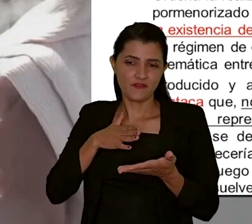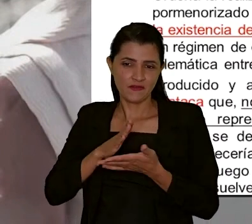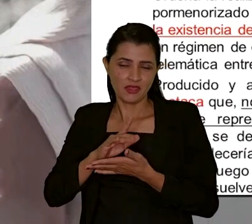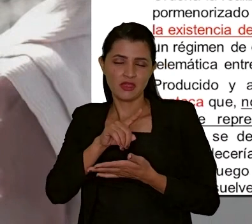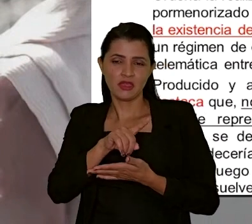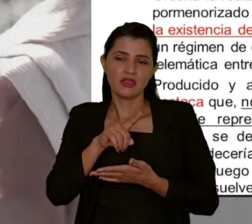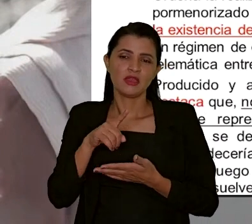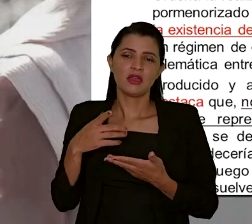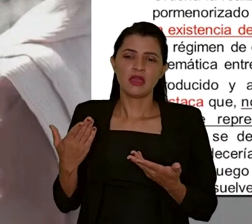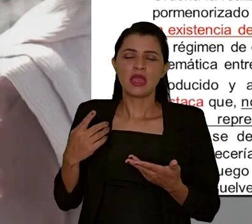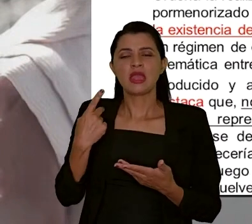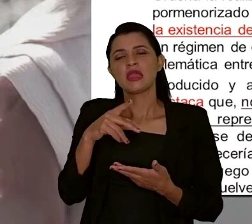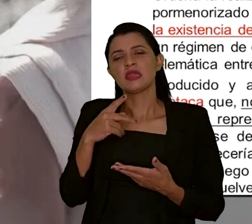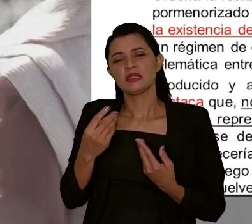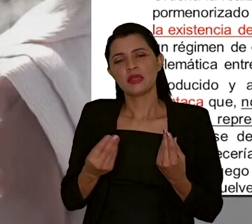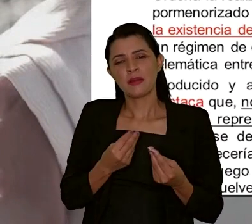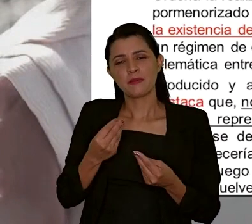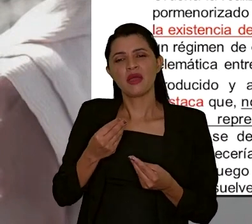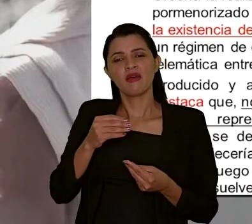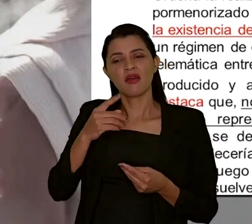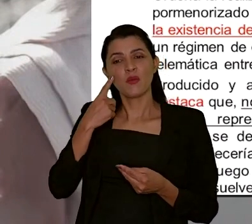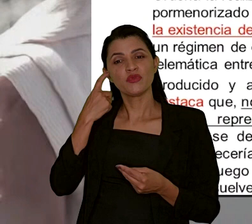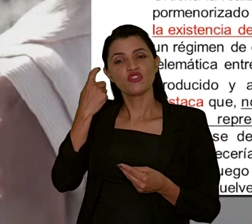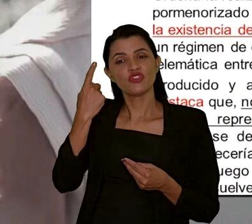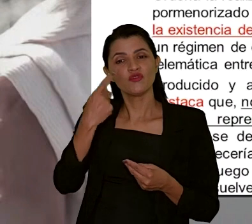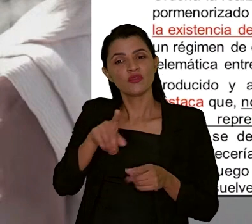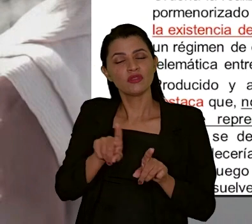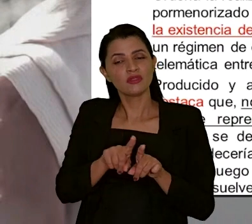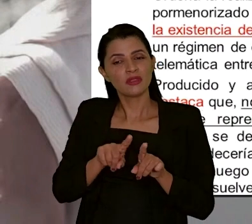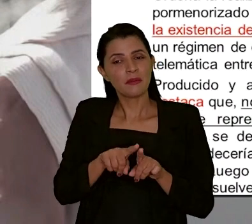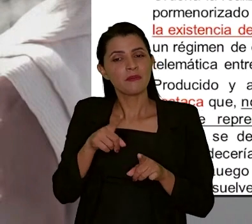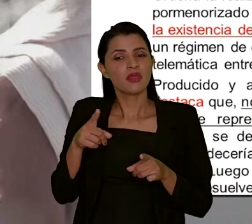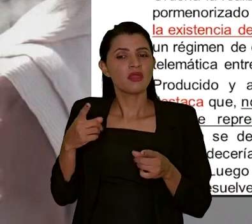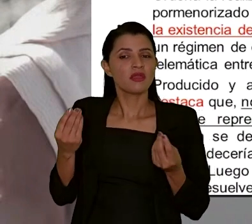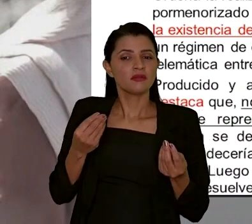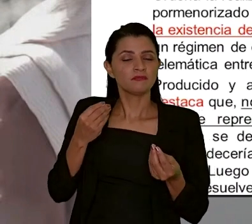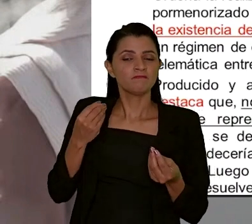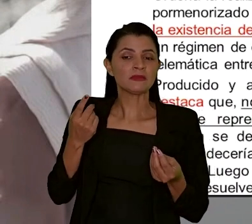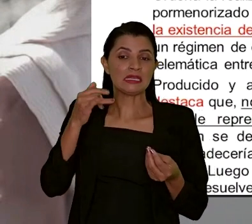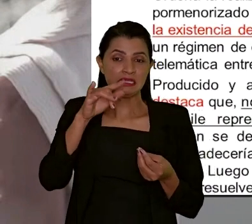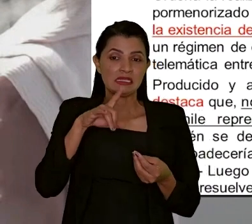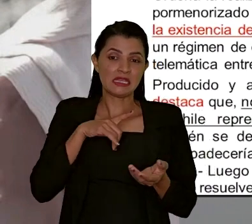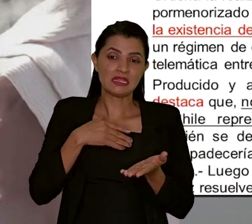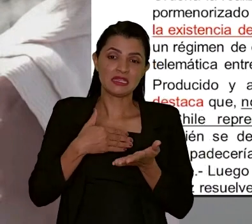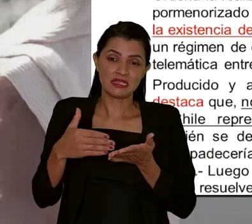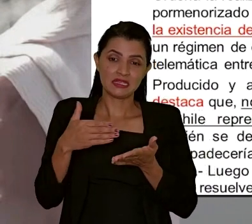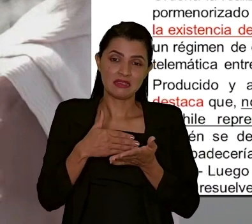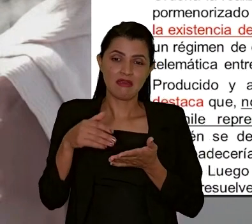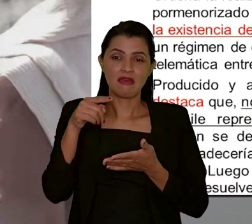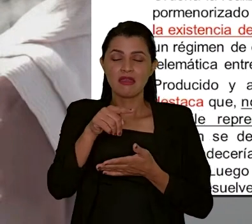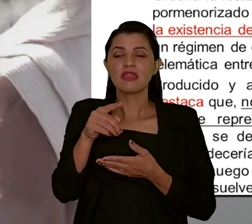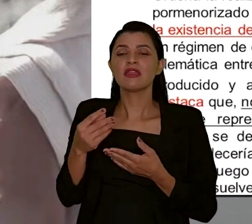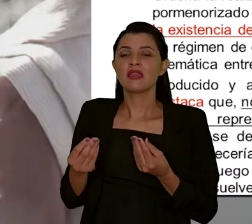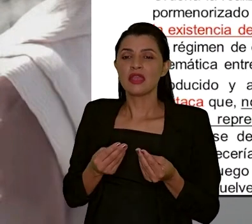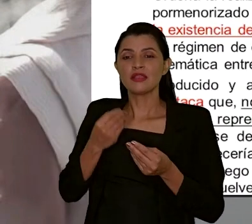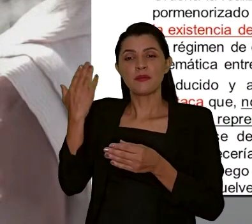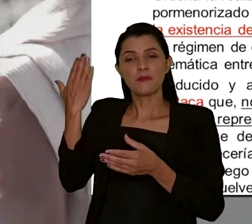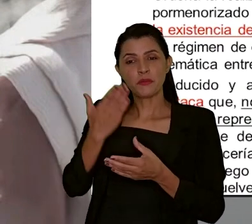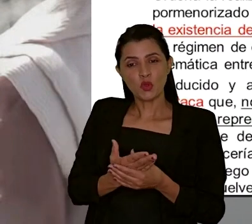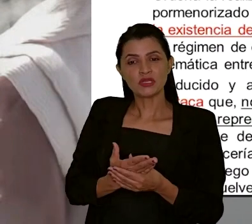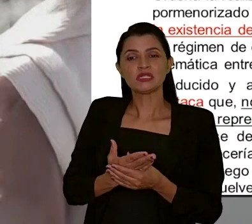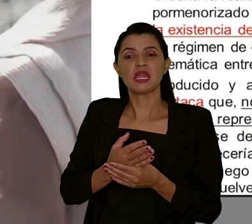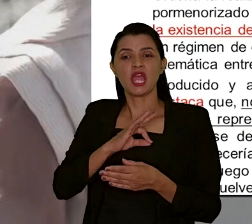2020. Se produjo la retención ilícita el 20 de febrero del 2020 y se inicia el proceso